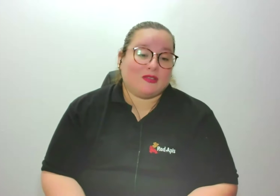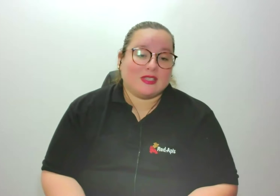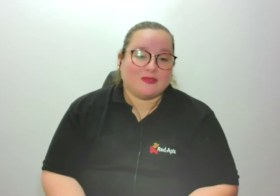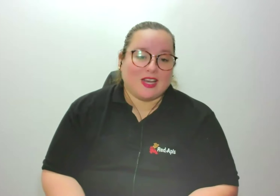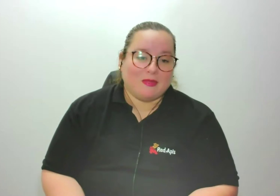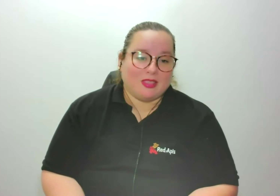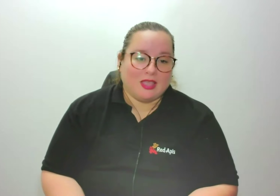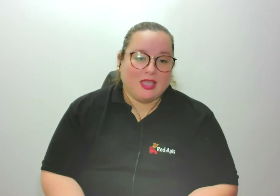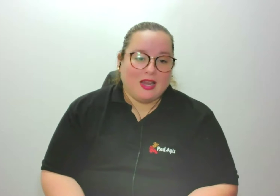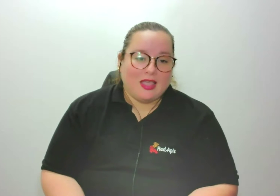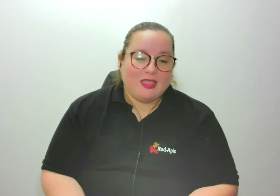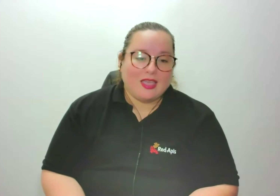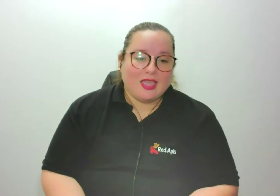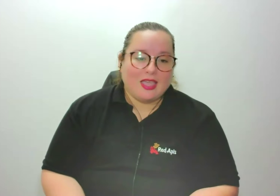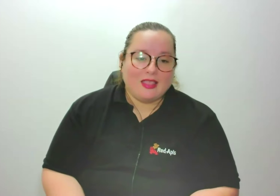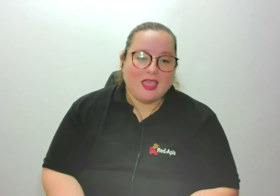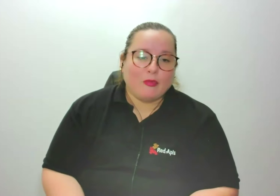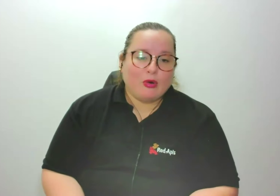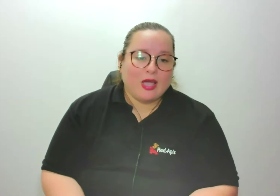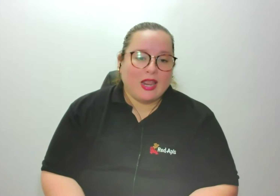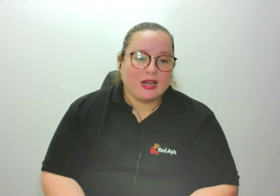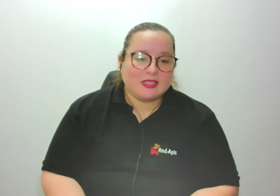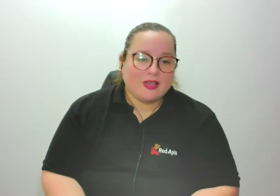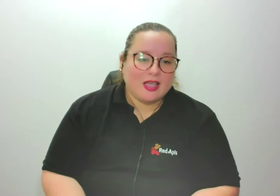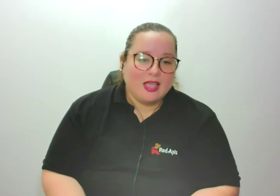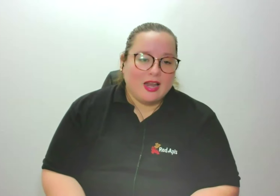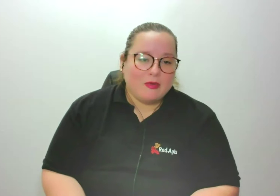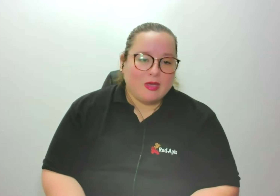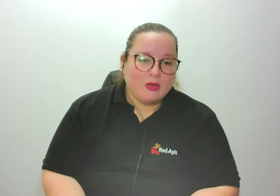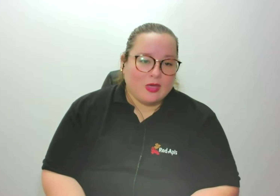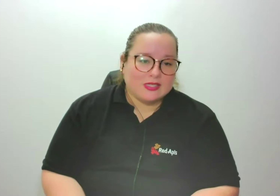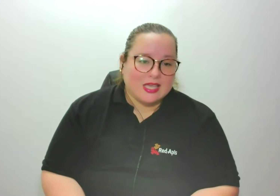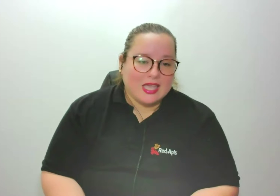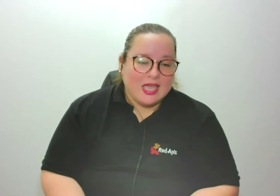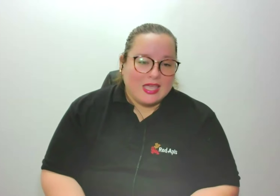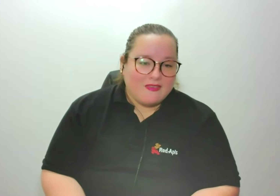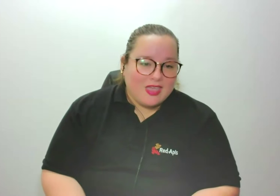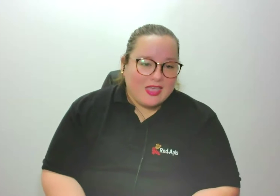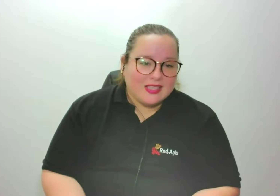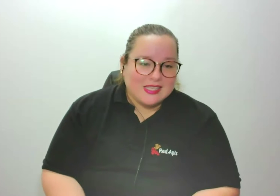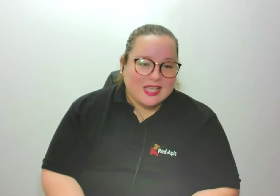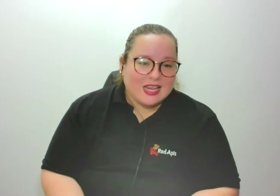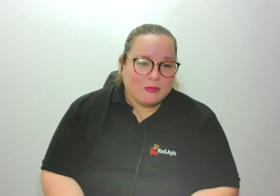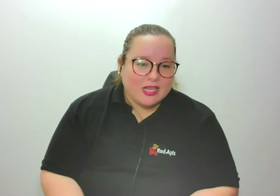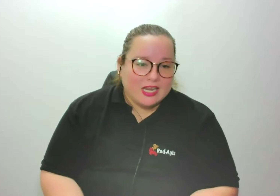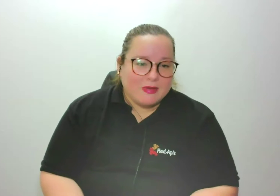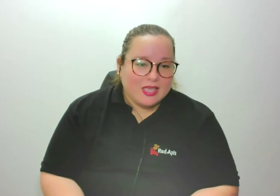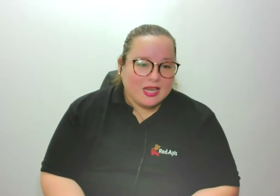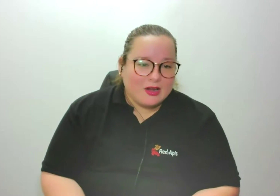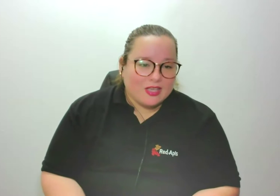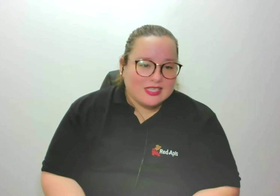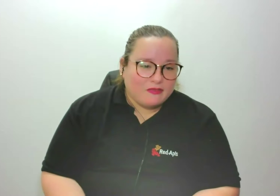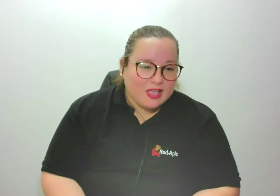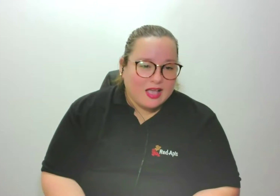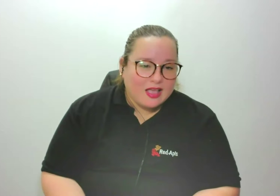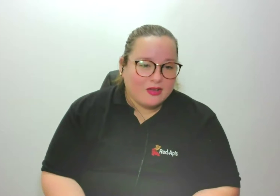un retroceso finalmente. La idea es que de ambos lugares reciba la misma ayuda, o sea, que vean de cerca, que le muestren imágenes,